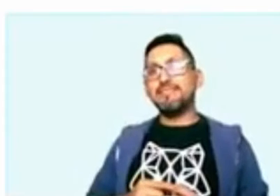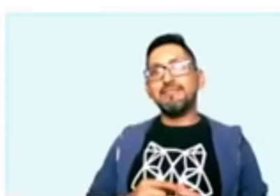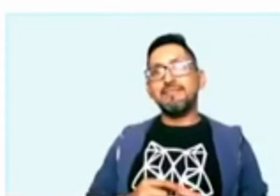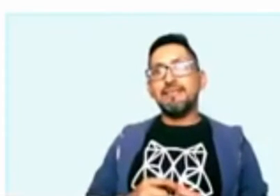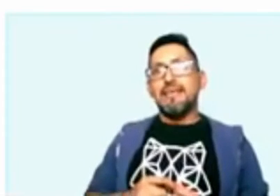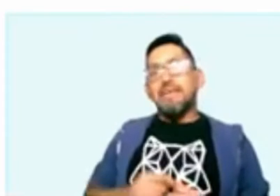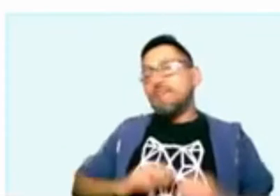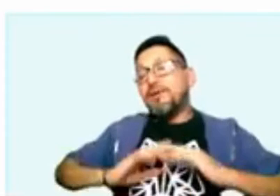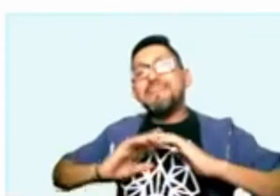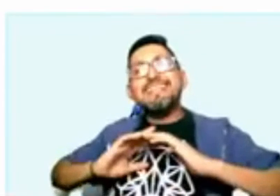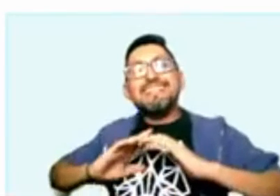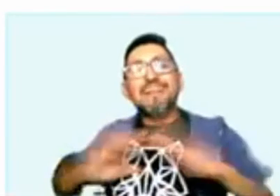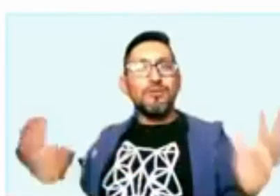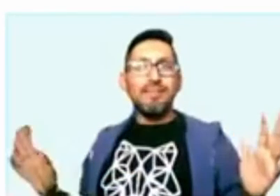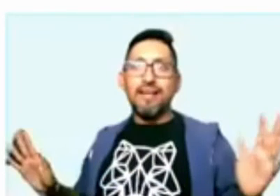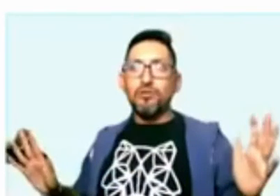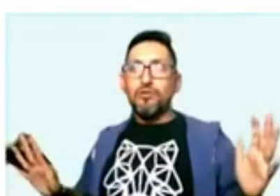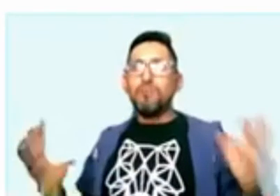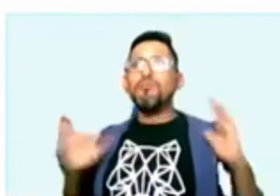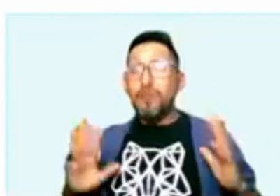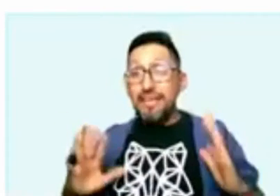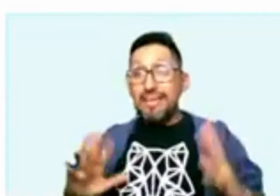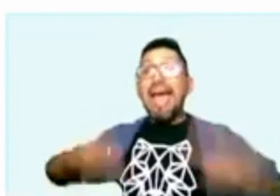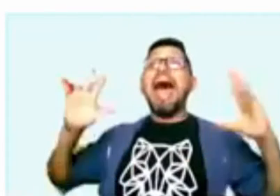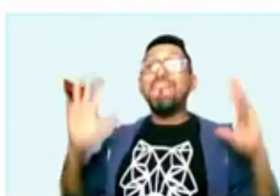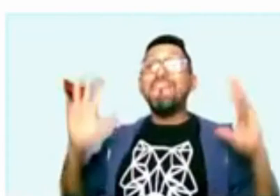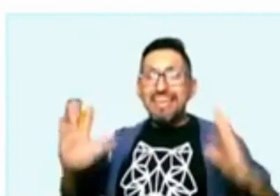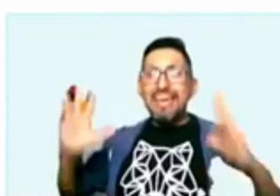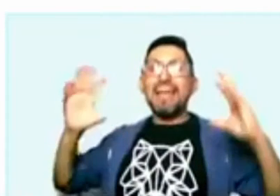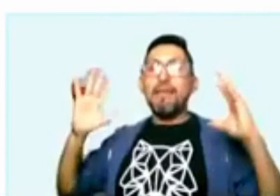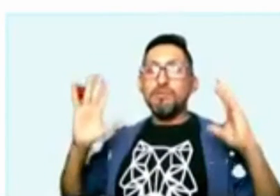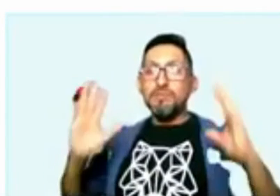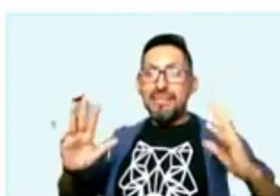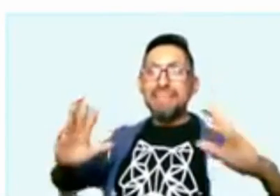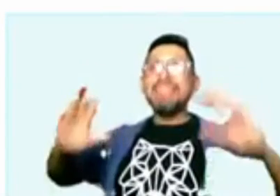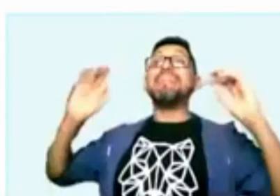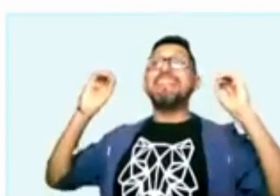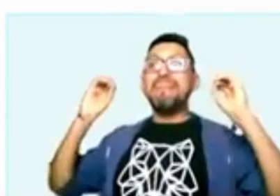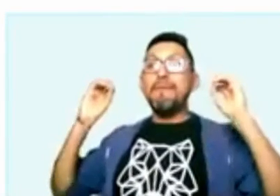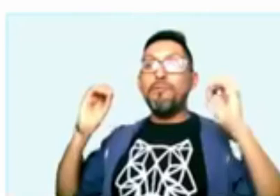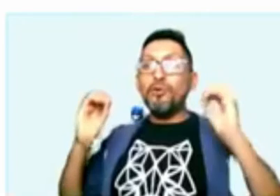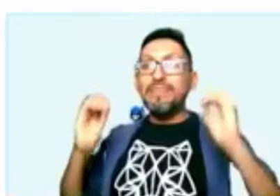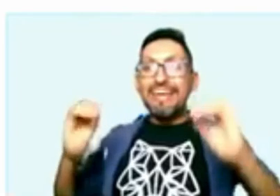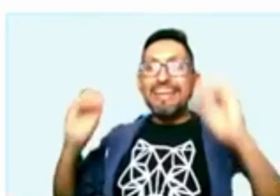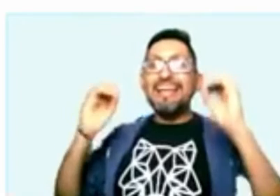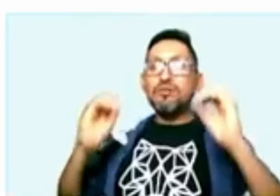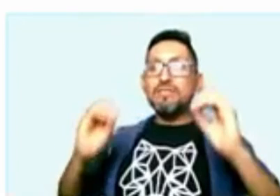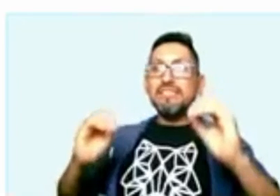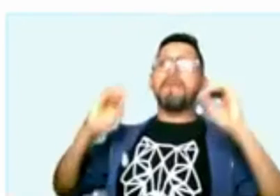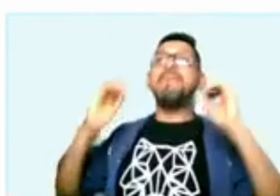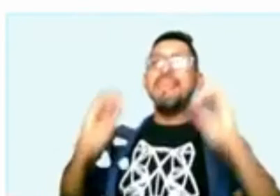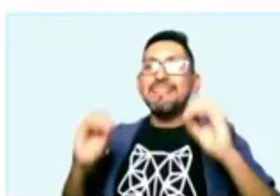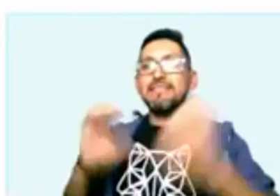plantas. Y fue un avance extraordinario porque había la posibilidad de proteger al